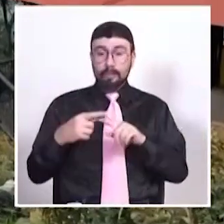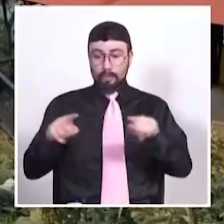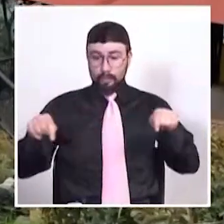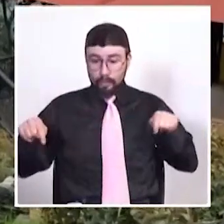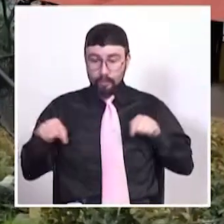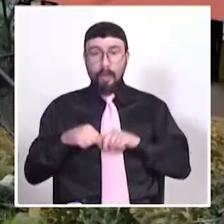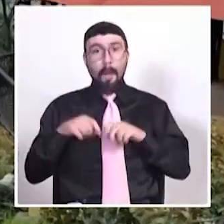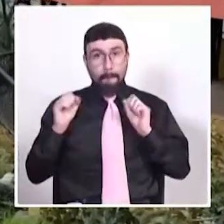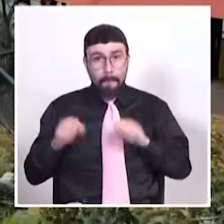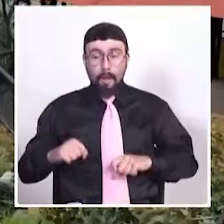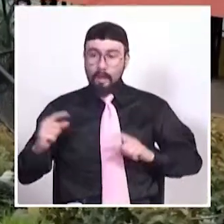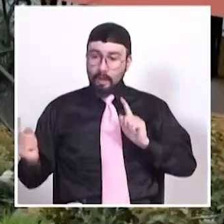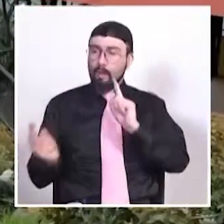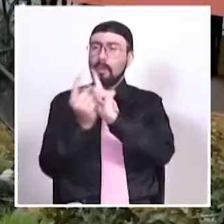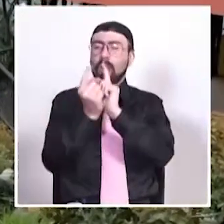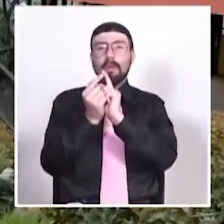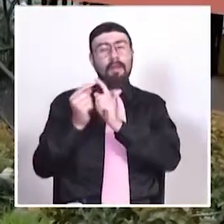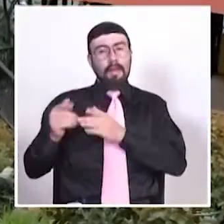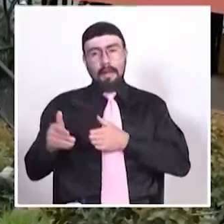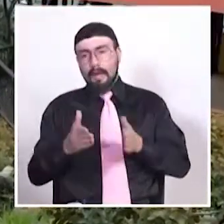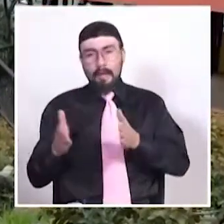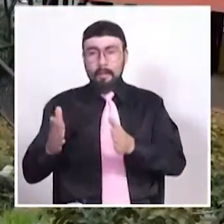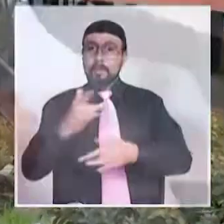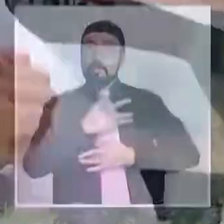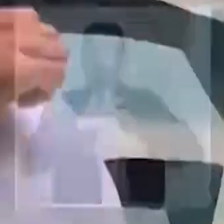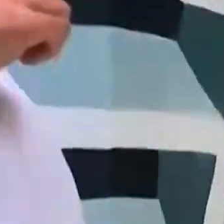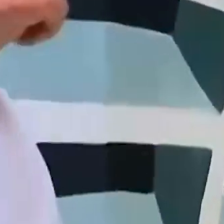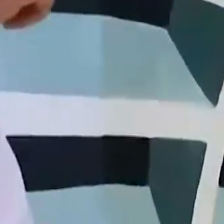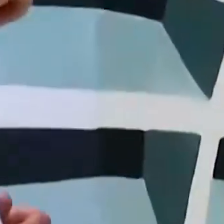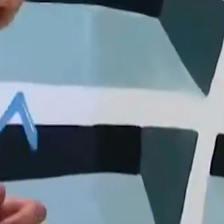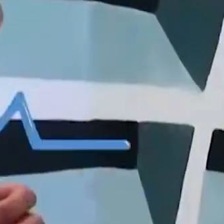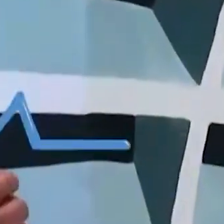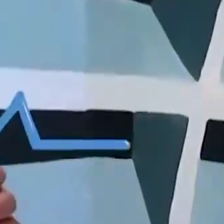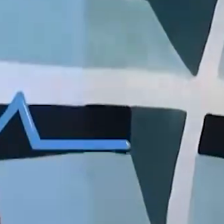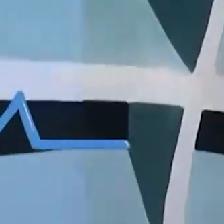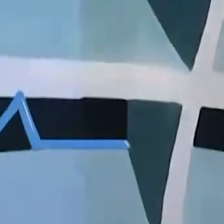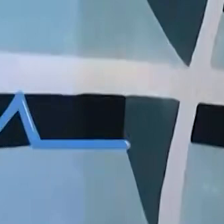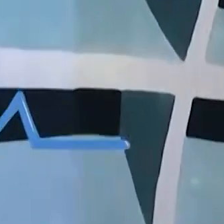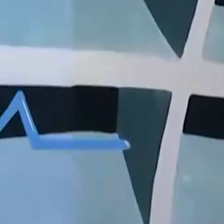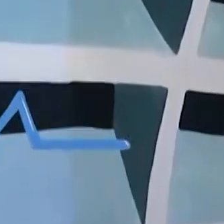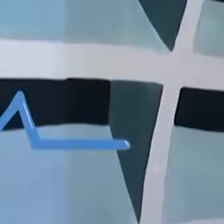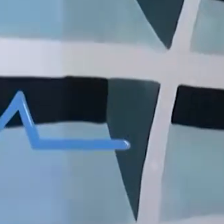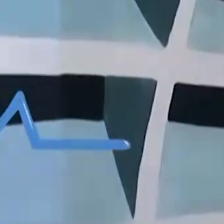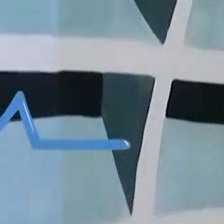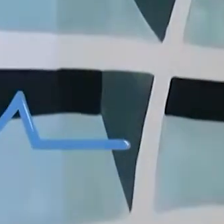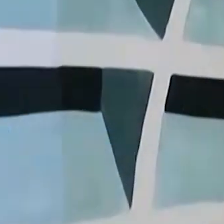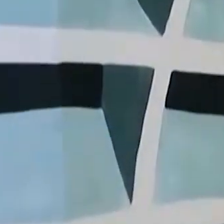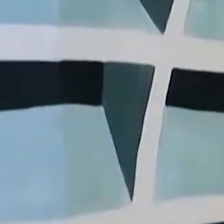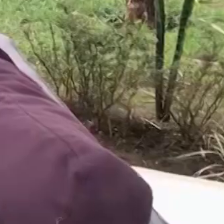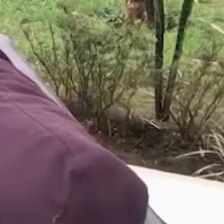ustedes encuentren el camino de la salud. Maestro. Conexión,